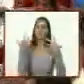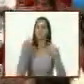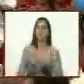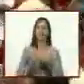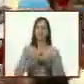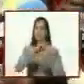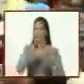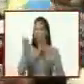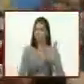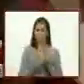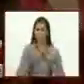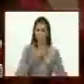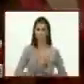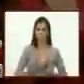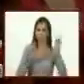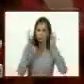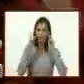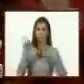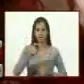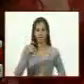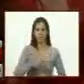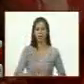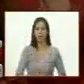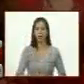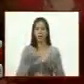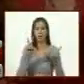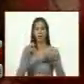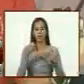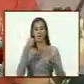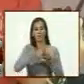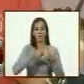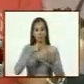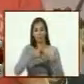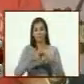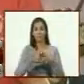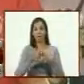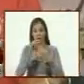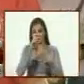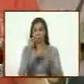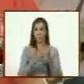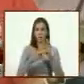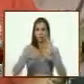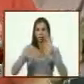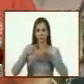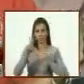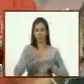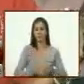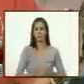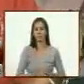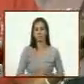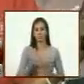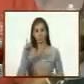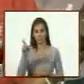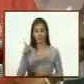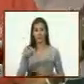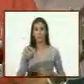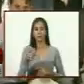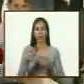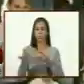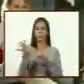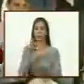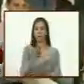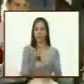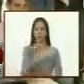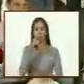totalmente porque lo necesitamos para la nueva batalla que viene en el 2012. En Monagas, tras entonar las inolvidables canciones del gran Deli Primera,